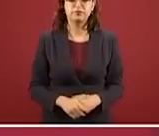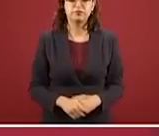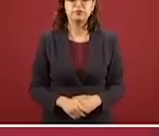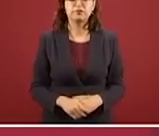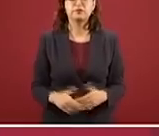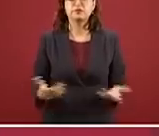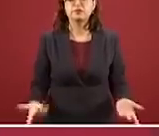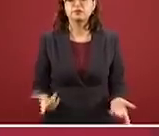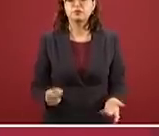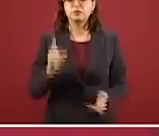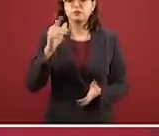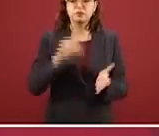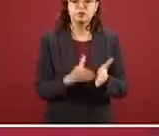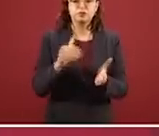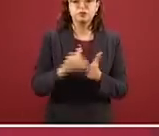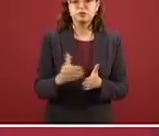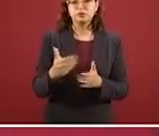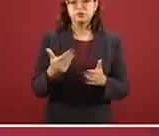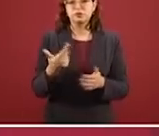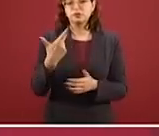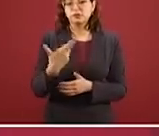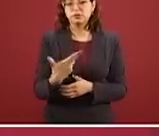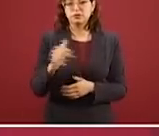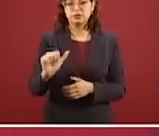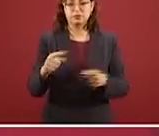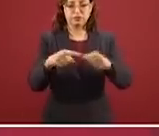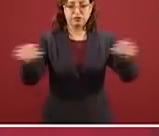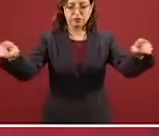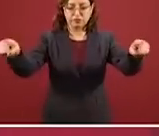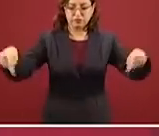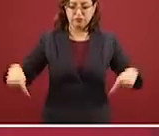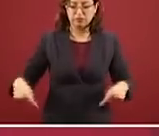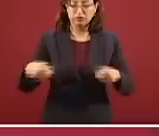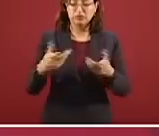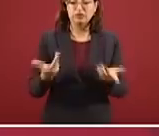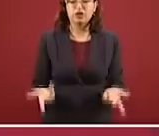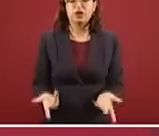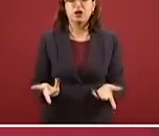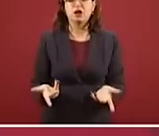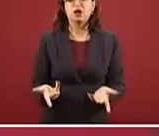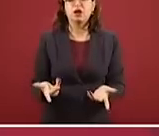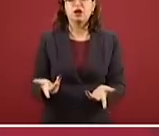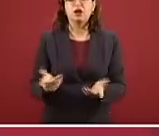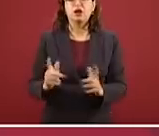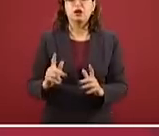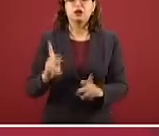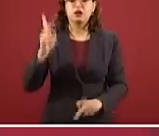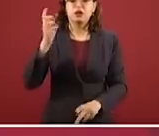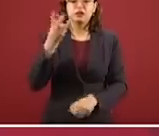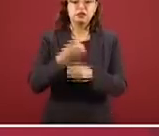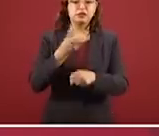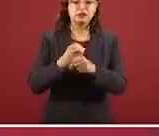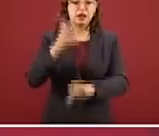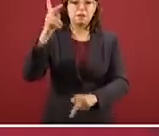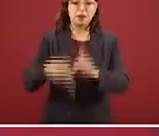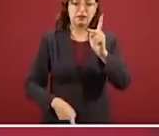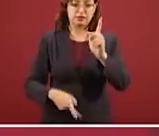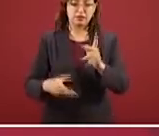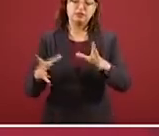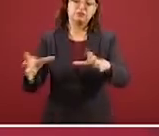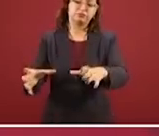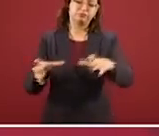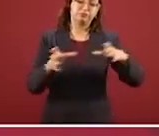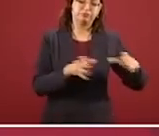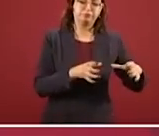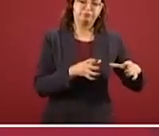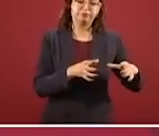1 millón de hectáreas, se quedaban con la tercera parte